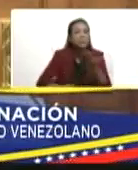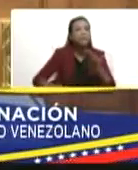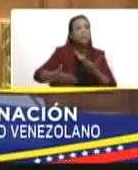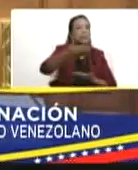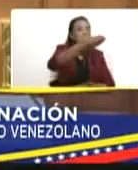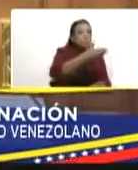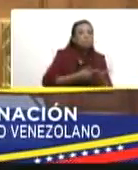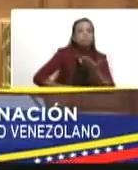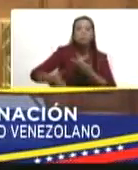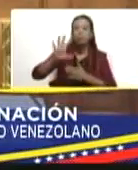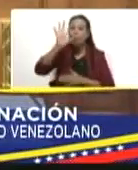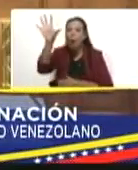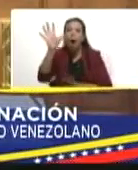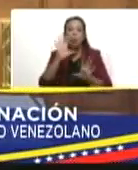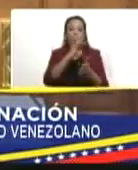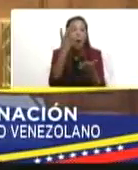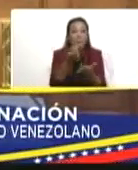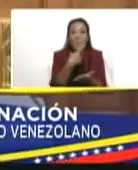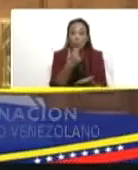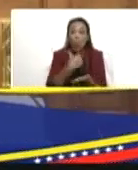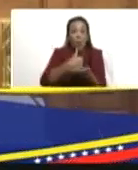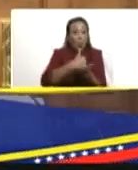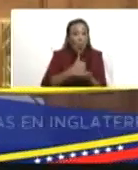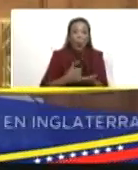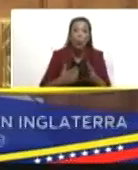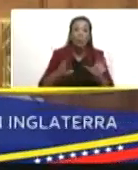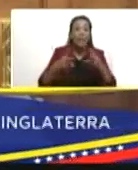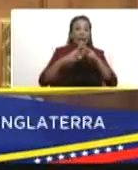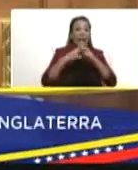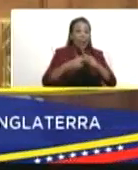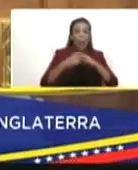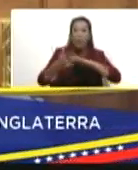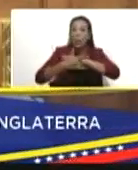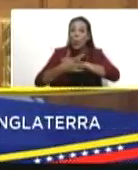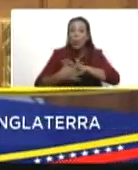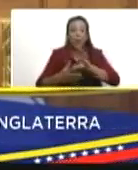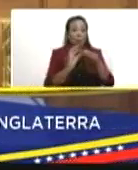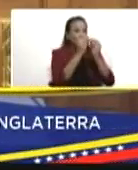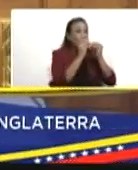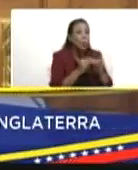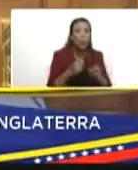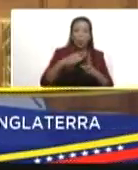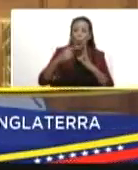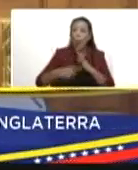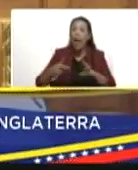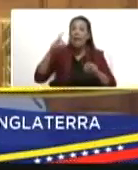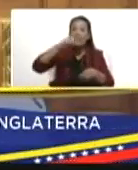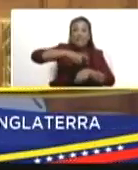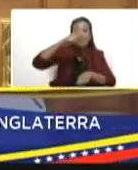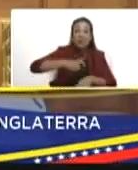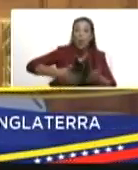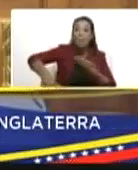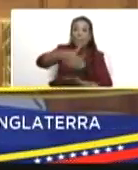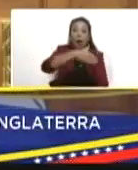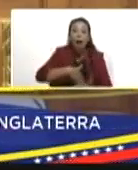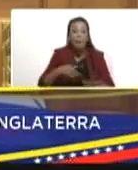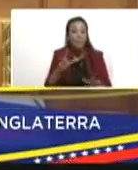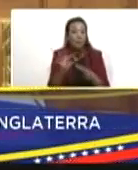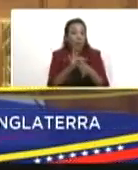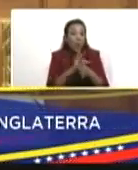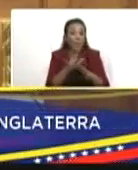ustedes todos los medicamentos todos los insumos todos los repuestos y todos los equipos necesarios para el